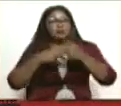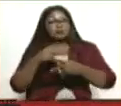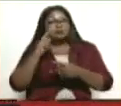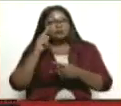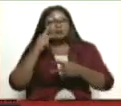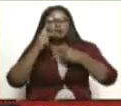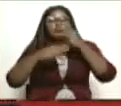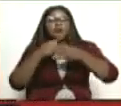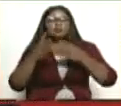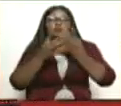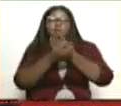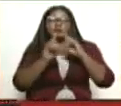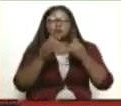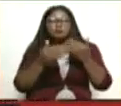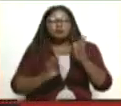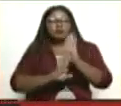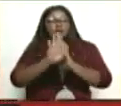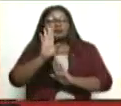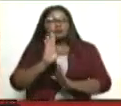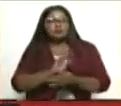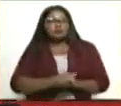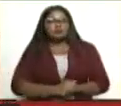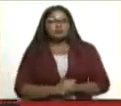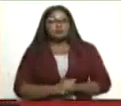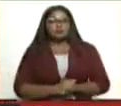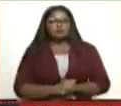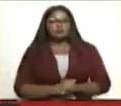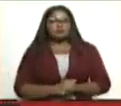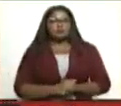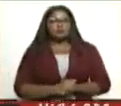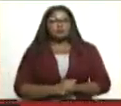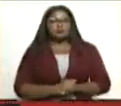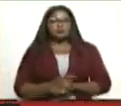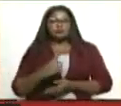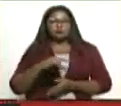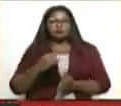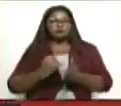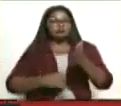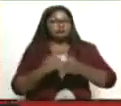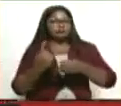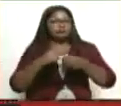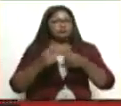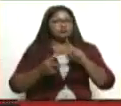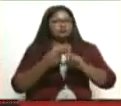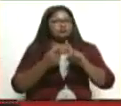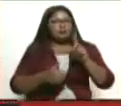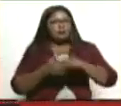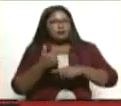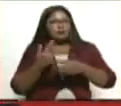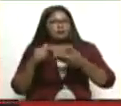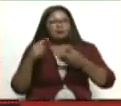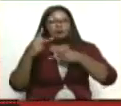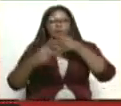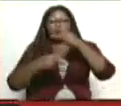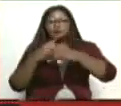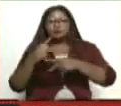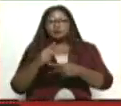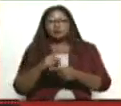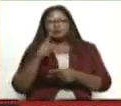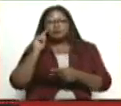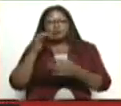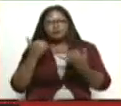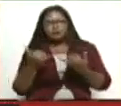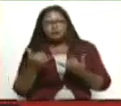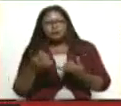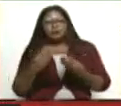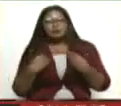y de democratización avancen, el hecho de persistir y que cada vez se sume más gente a estos procesos los va a hacer